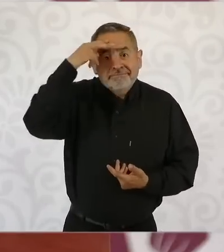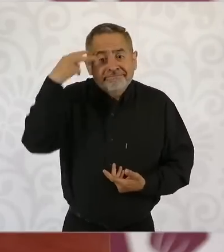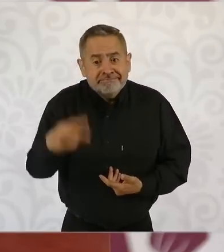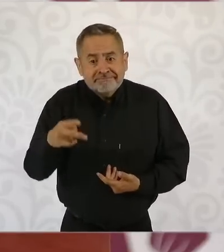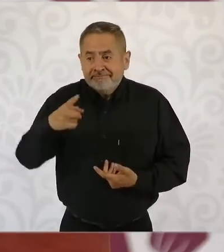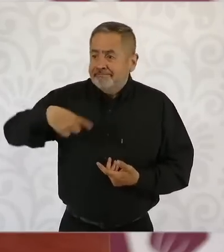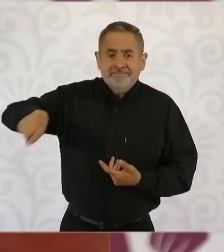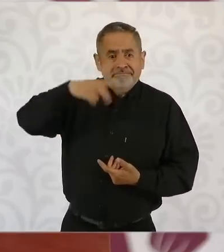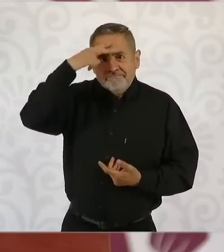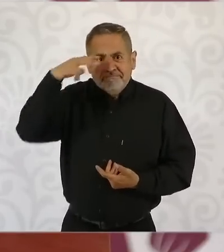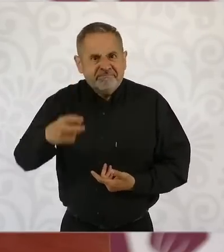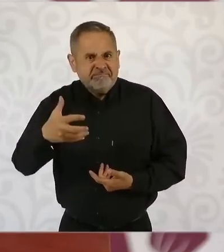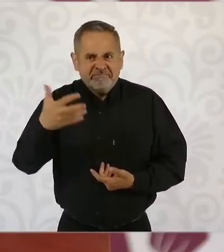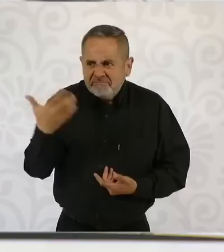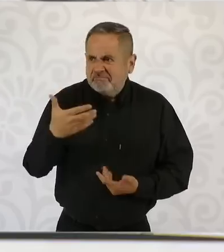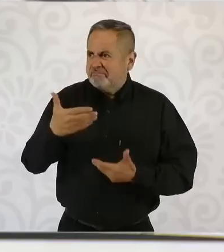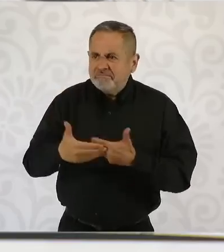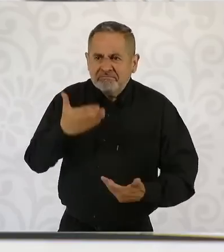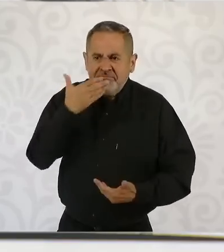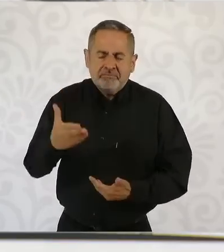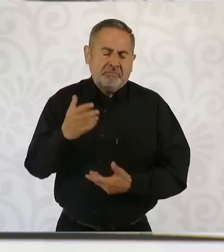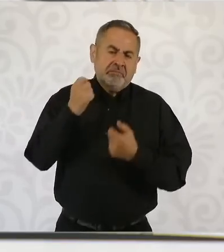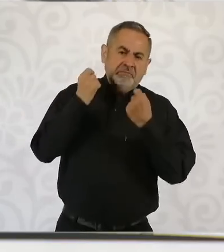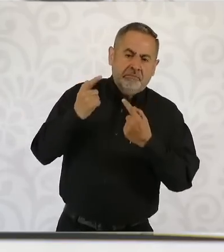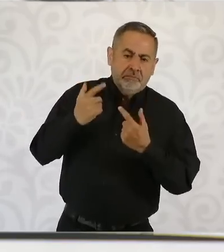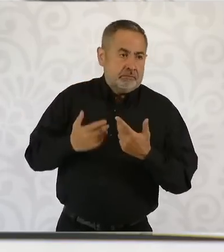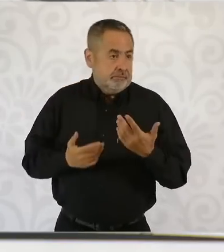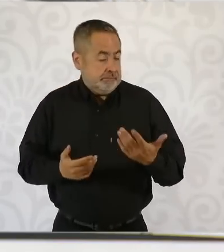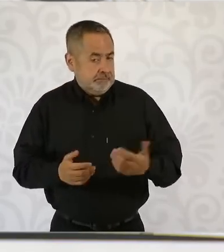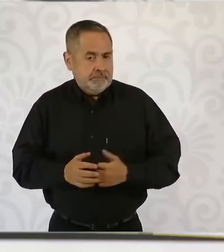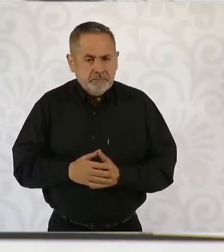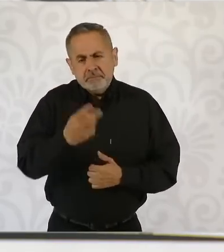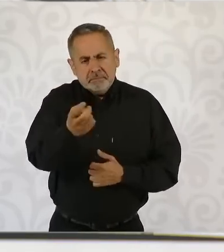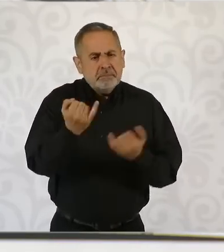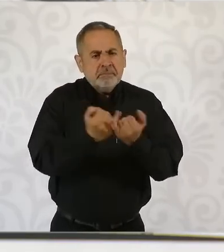de México. Entonces, así como estas, tenemos